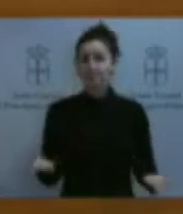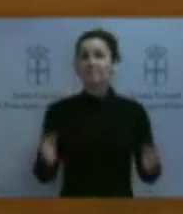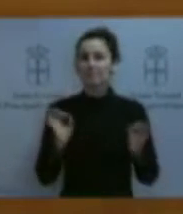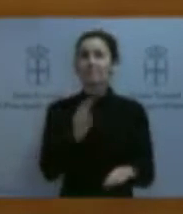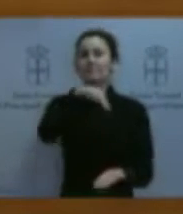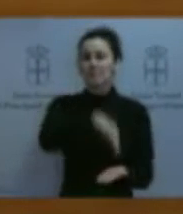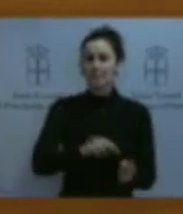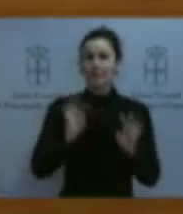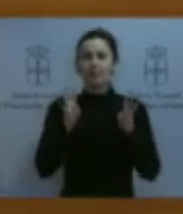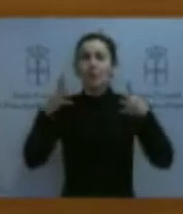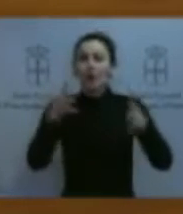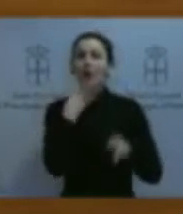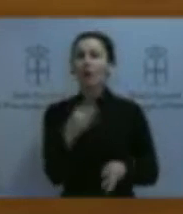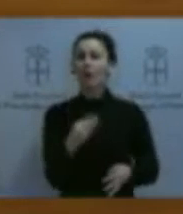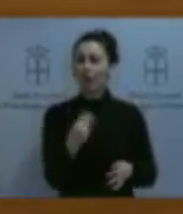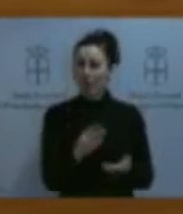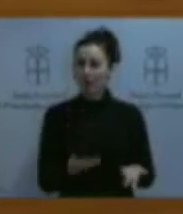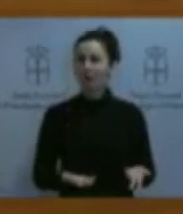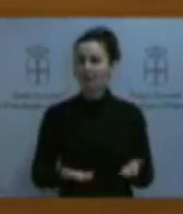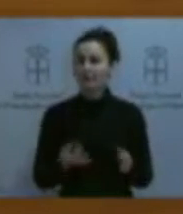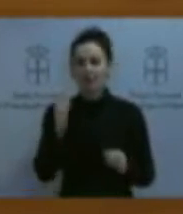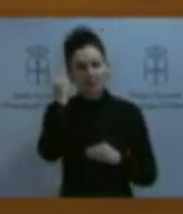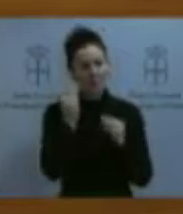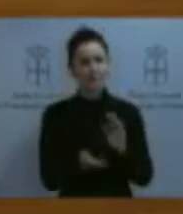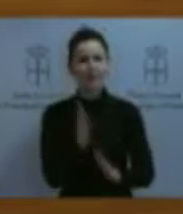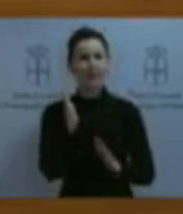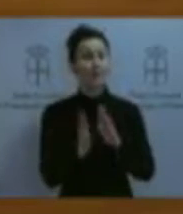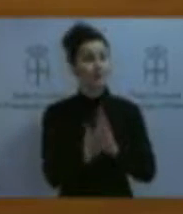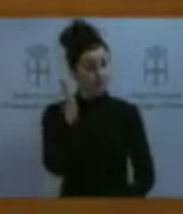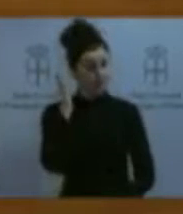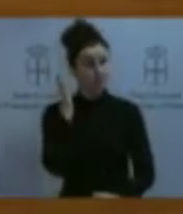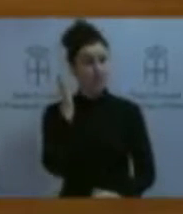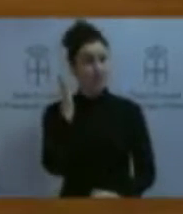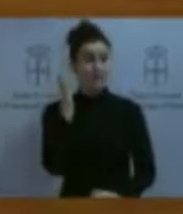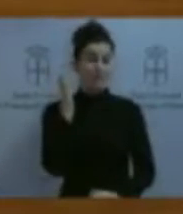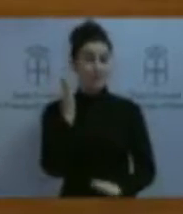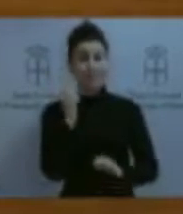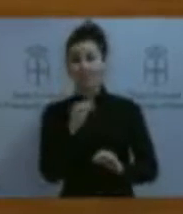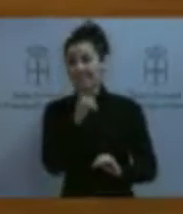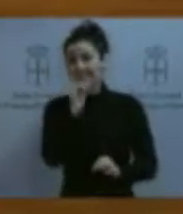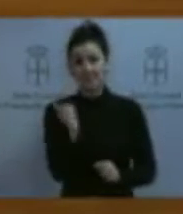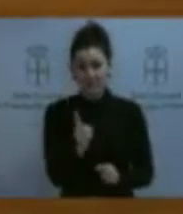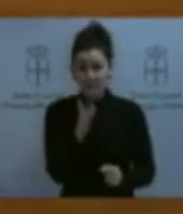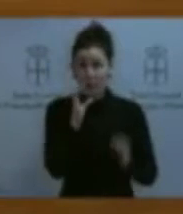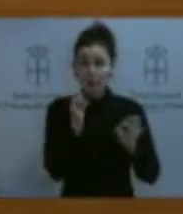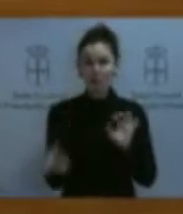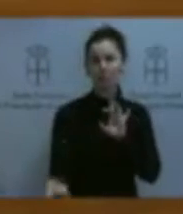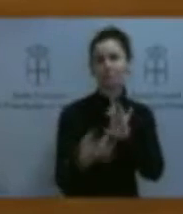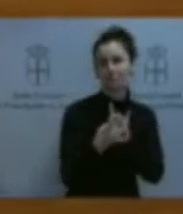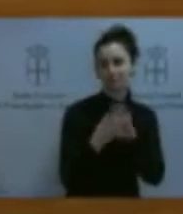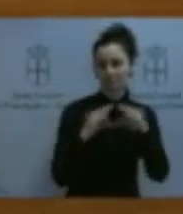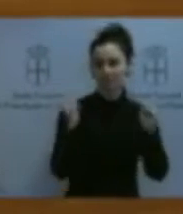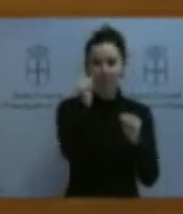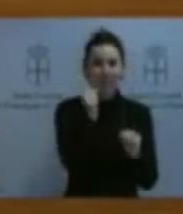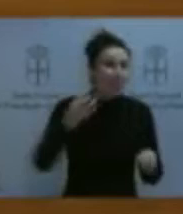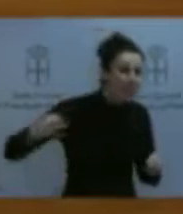que avanza, repito, avanza, no es insuficiente, o la presencia de mayor vinculación de la Universidad de Oviedo. Esos son avances que nosotros valoramos, pero